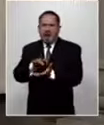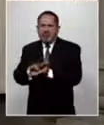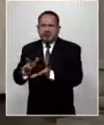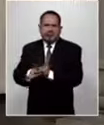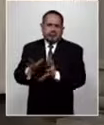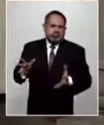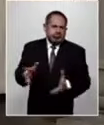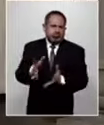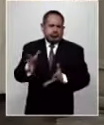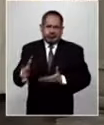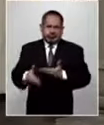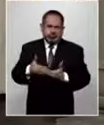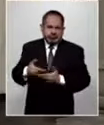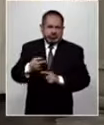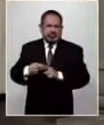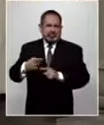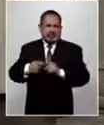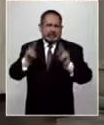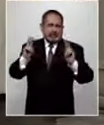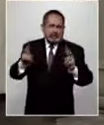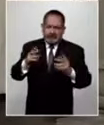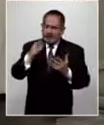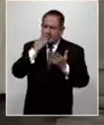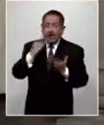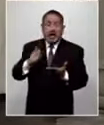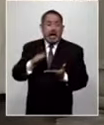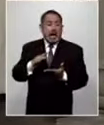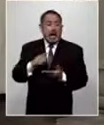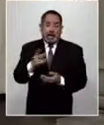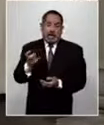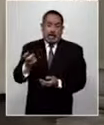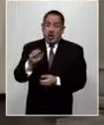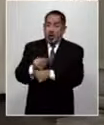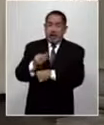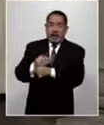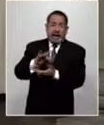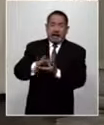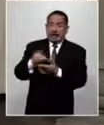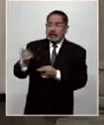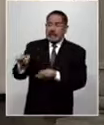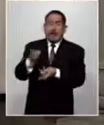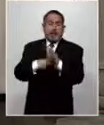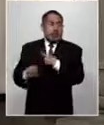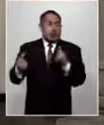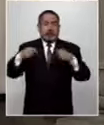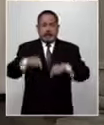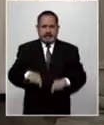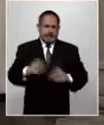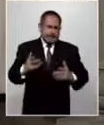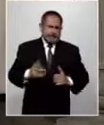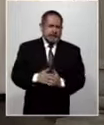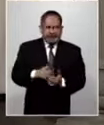estos temas y en buena medida estamos aquí por ella. Muchas gracias.